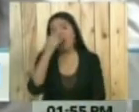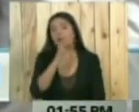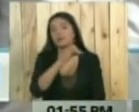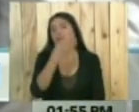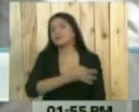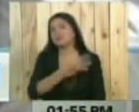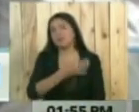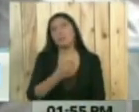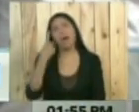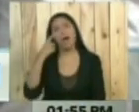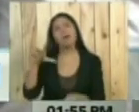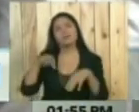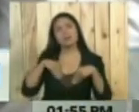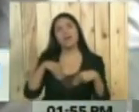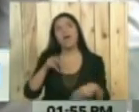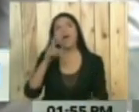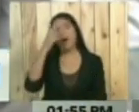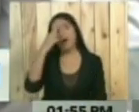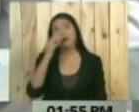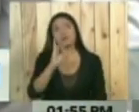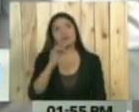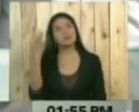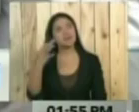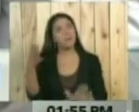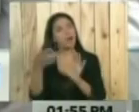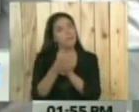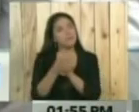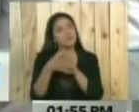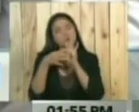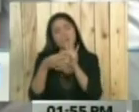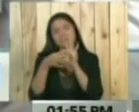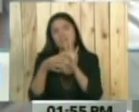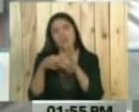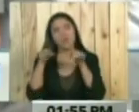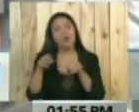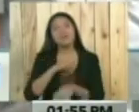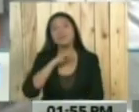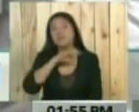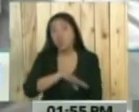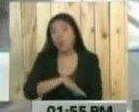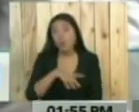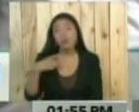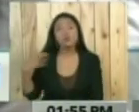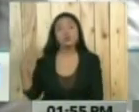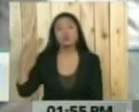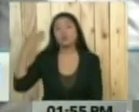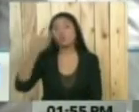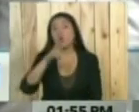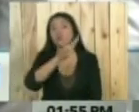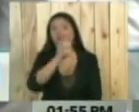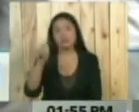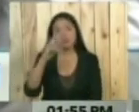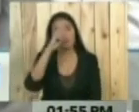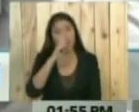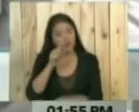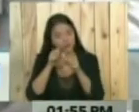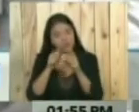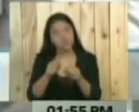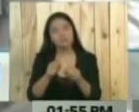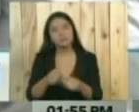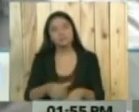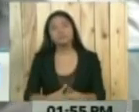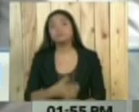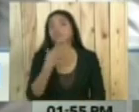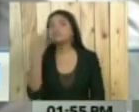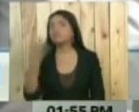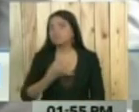lo reconoce, y Haití siempre va a ser amigo de Venezuela, hermano. Es una historia que tiene 200 años y va a seguir. Y de